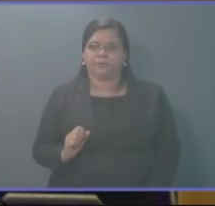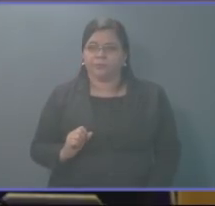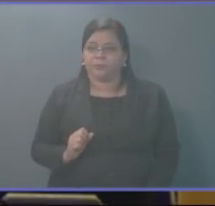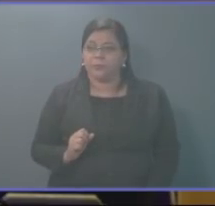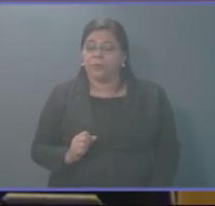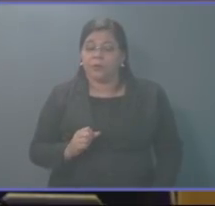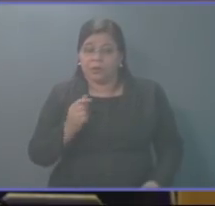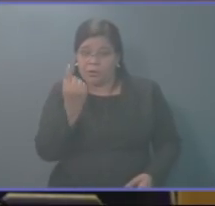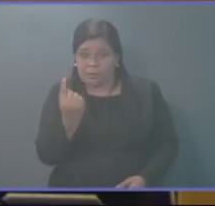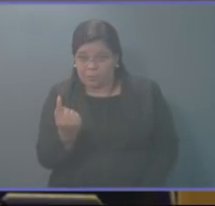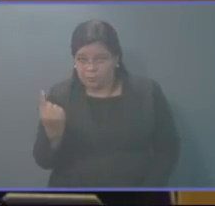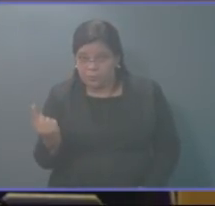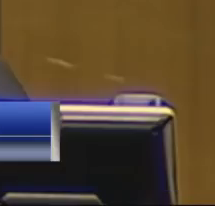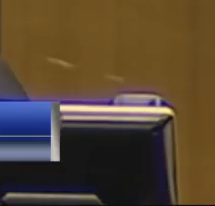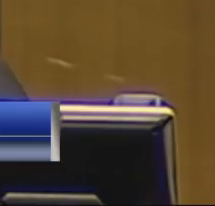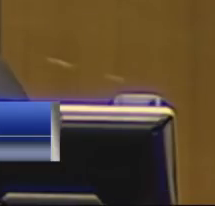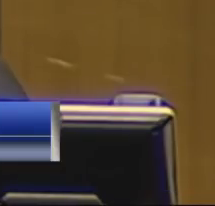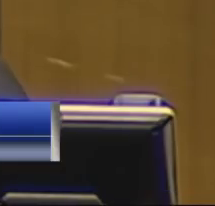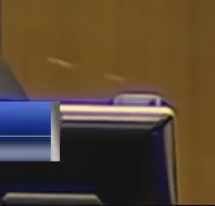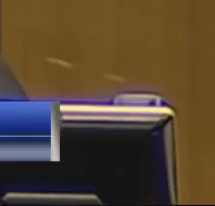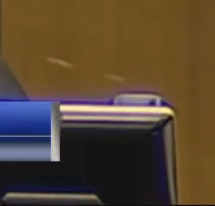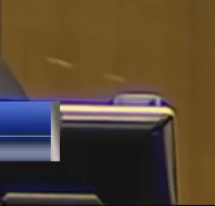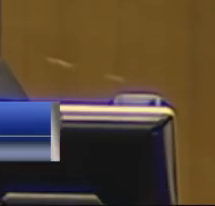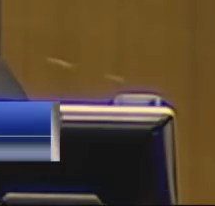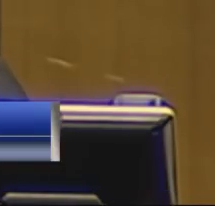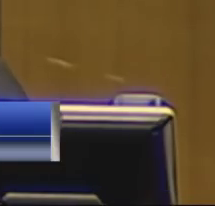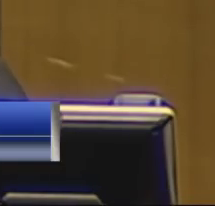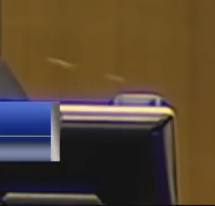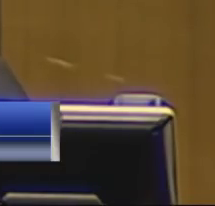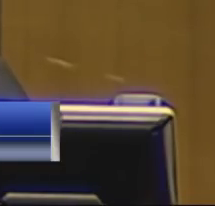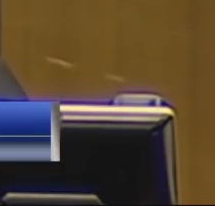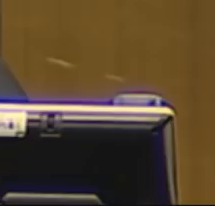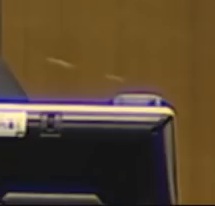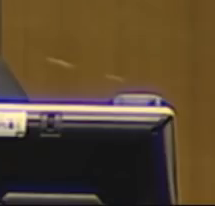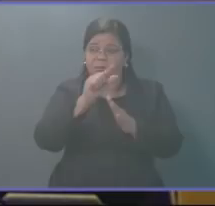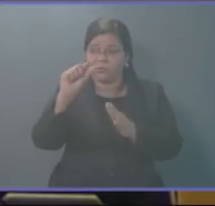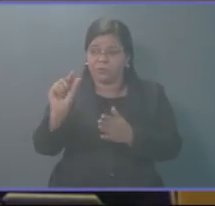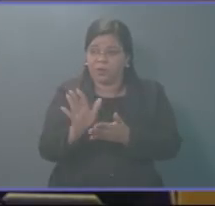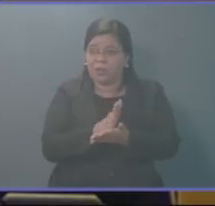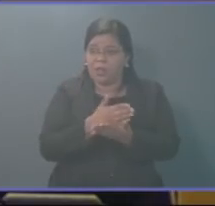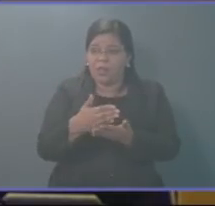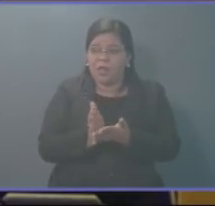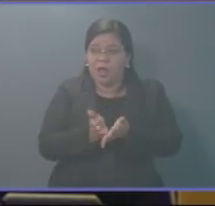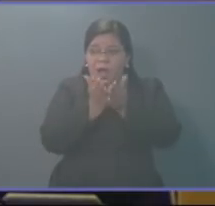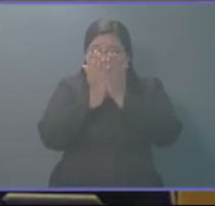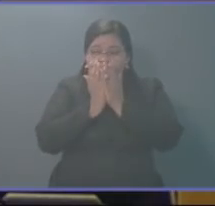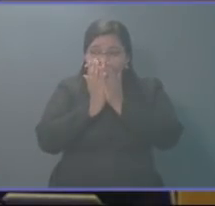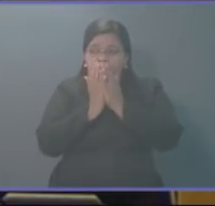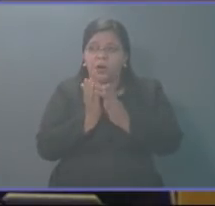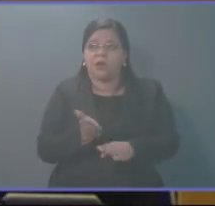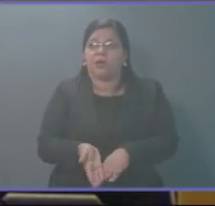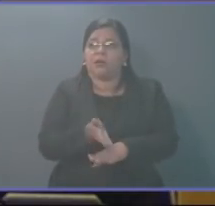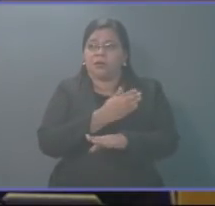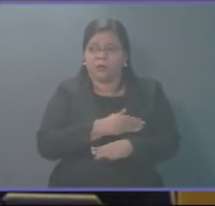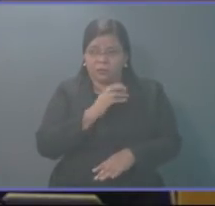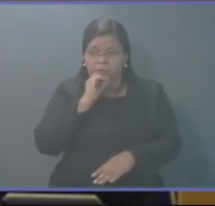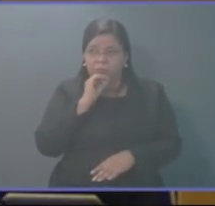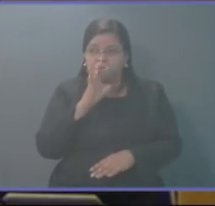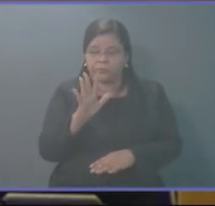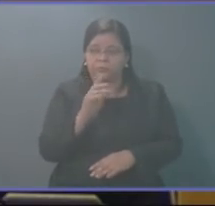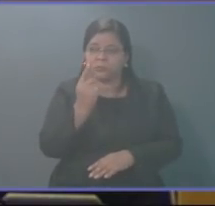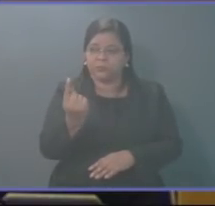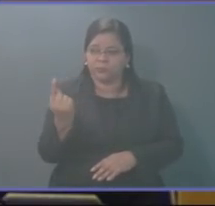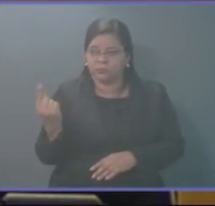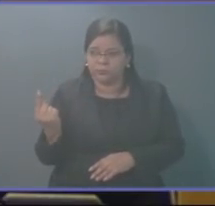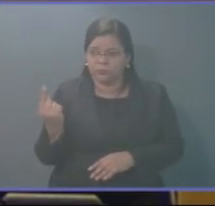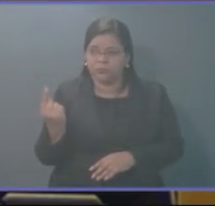Exponen los mocionantes que ante los evidentes problemas estructurales que sufre la distribución del agua que se suministra a los hogares